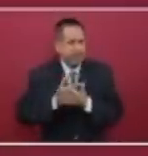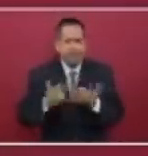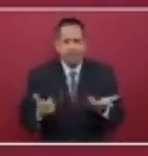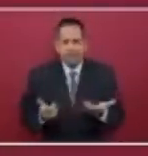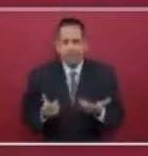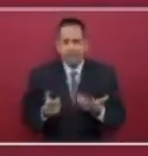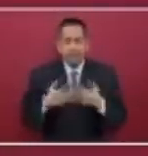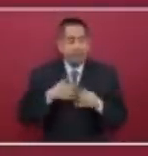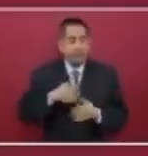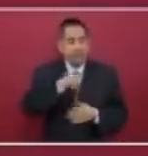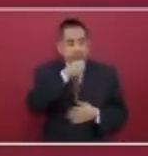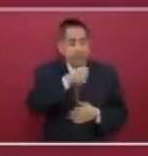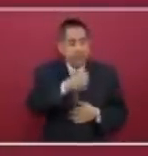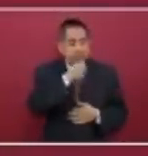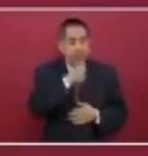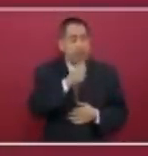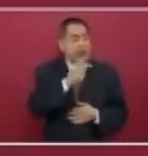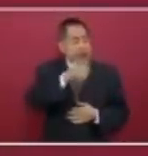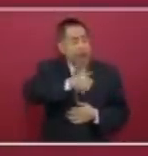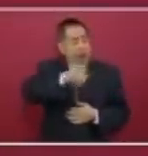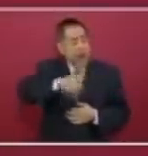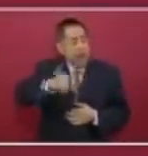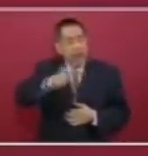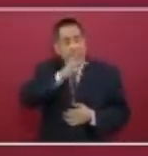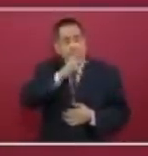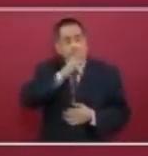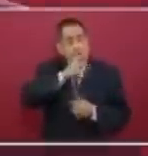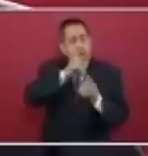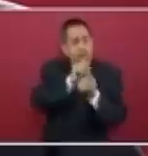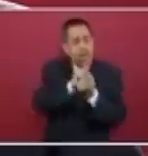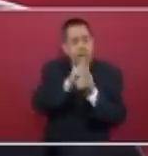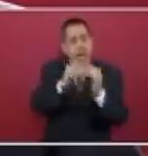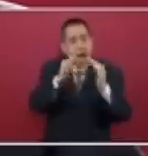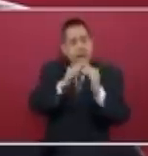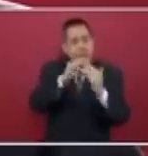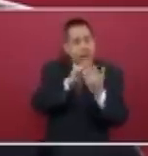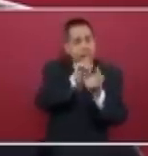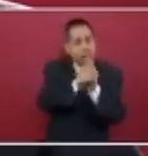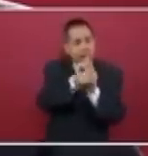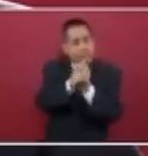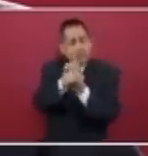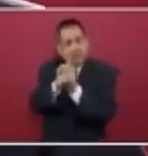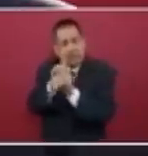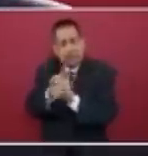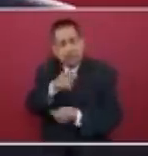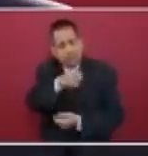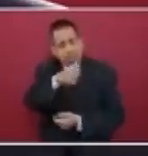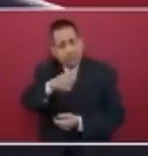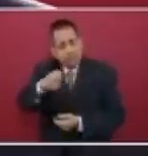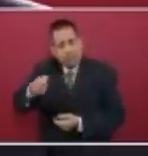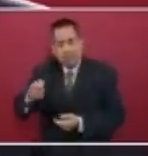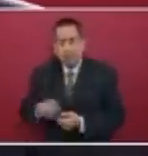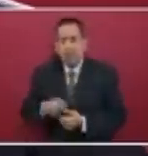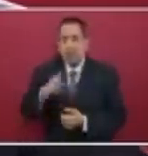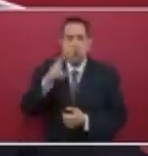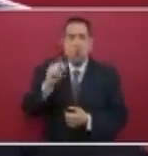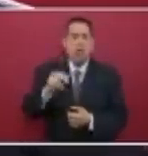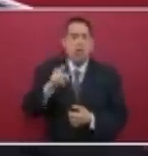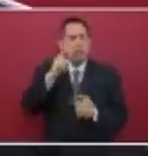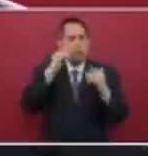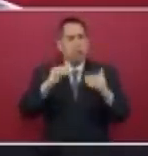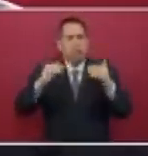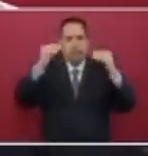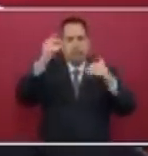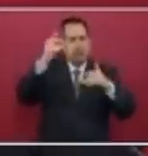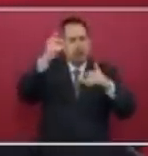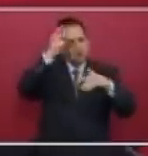entrevista padre por padre casa por casa o sea no es una